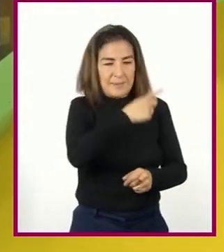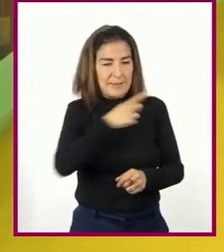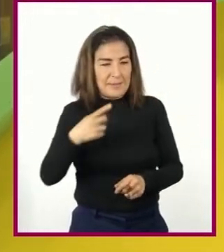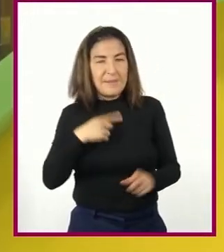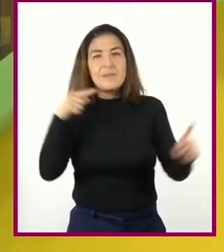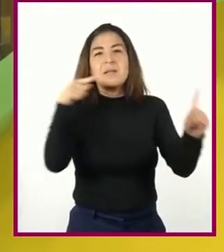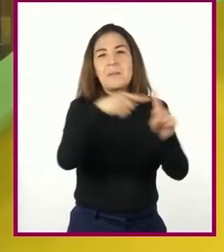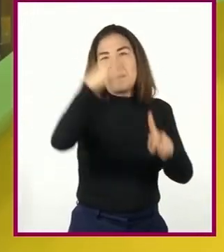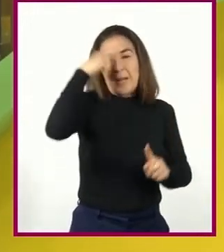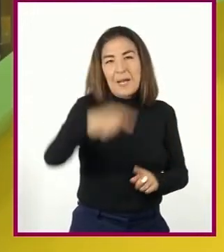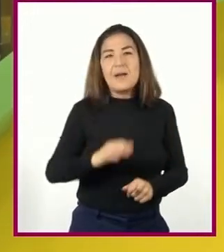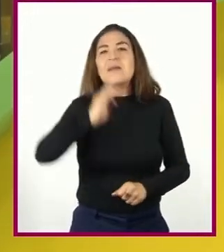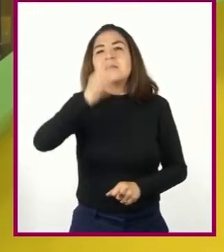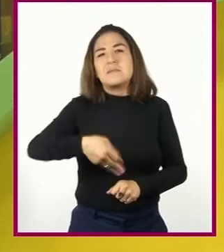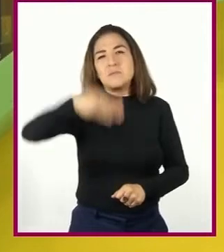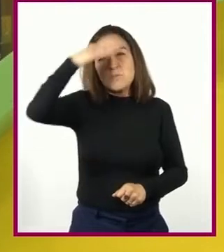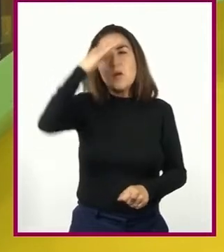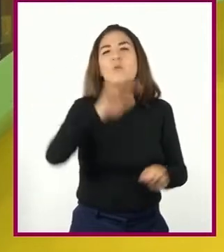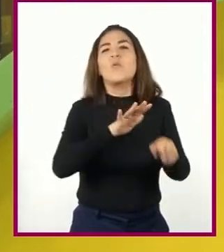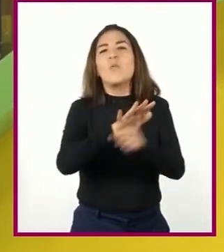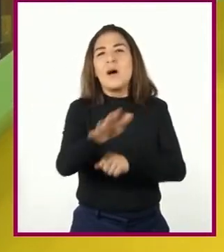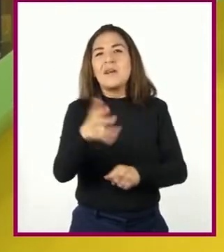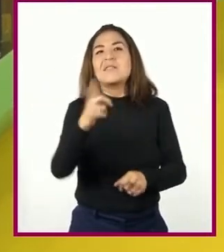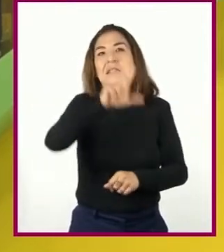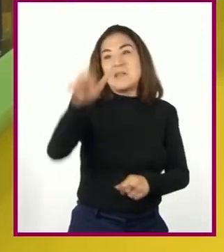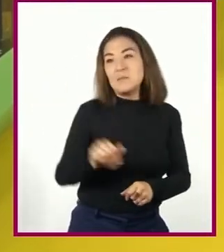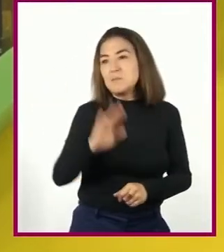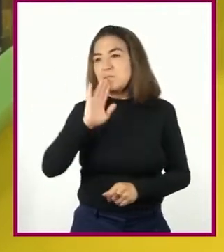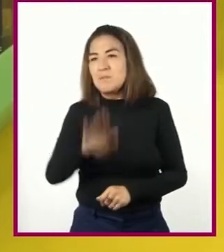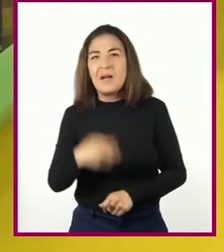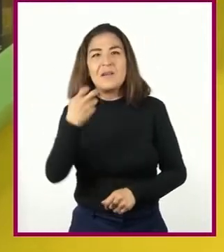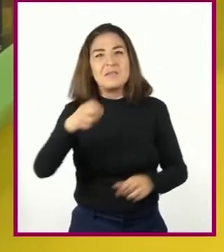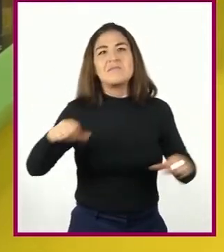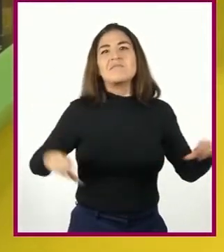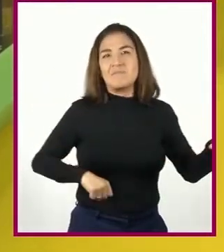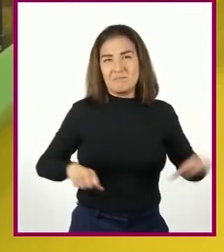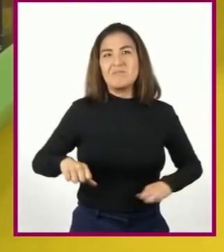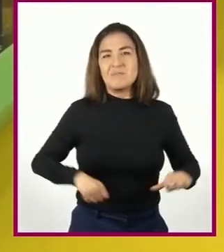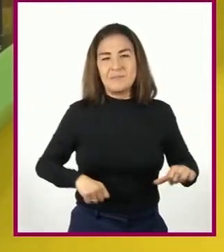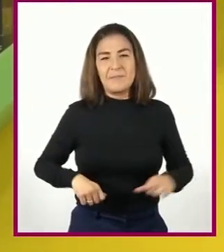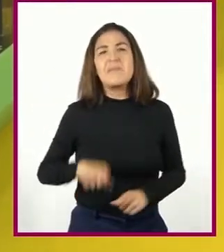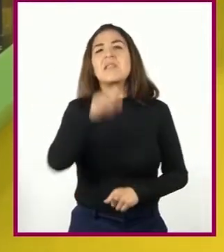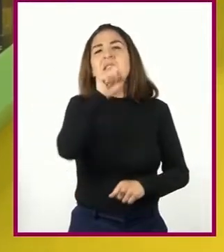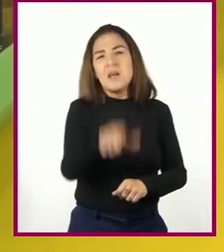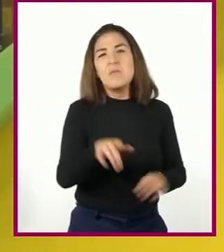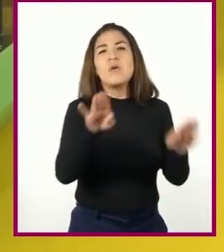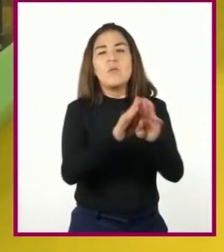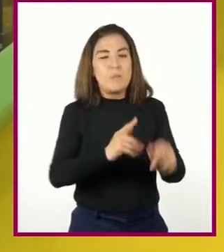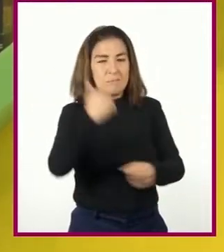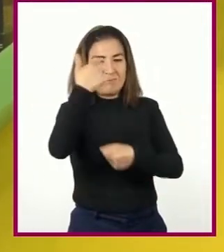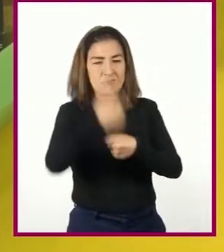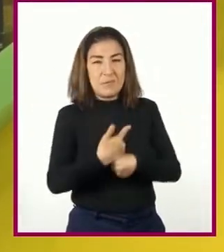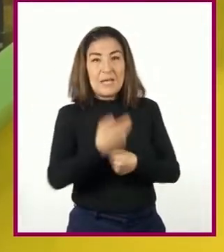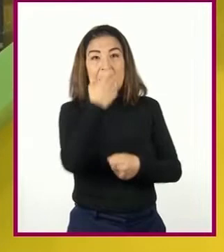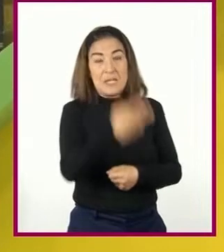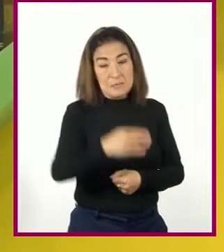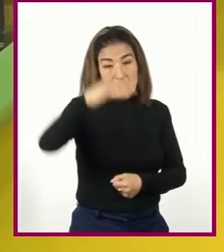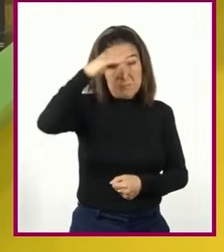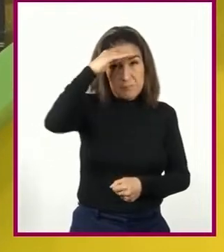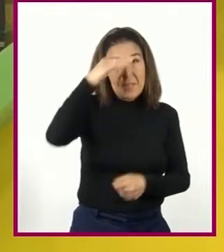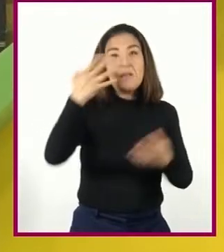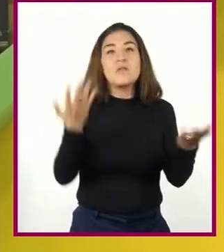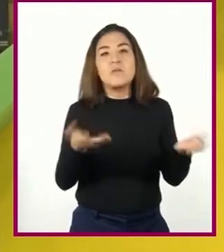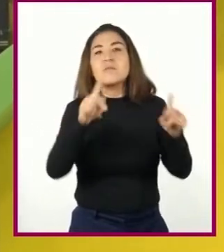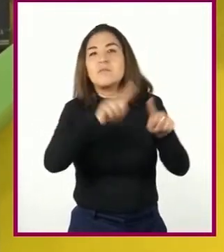que nos permite pensar cuáles pueden ser las consecuencias de nuestros actos. Además de darnos cuenta si lo que se piensa y